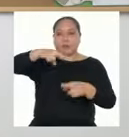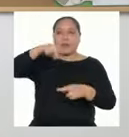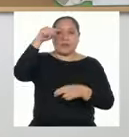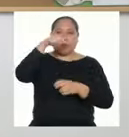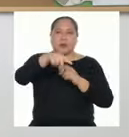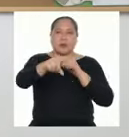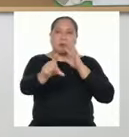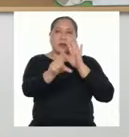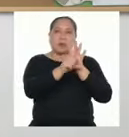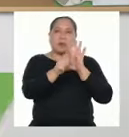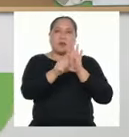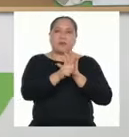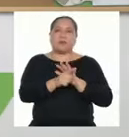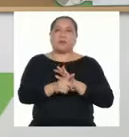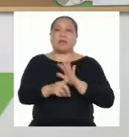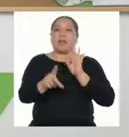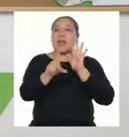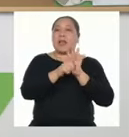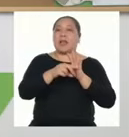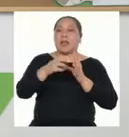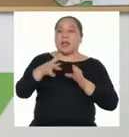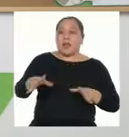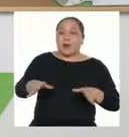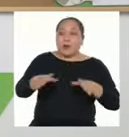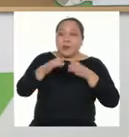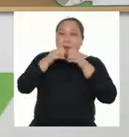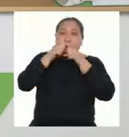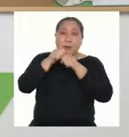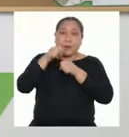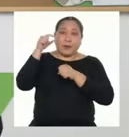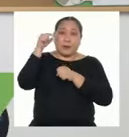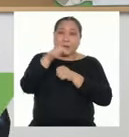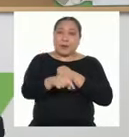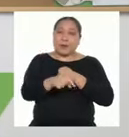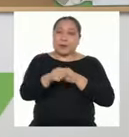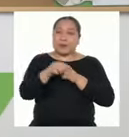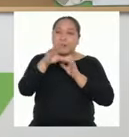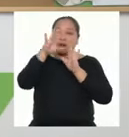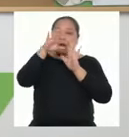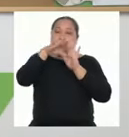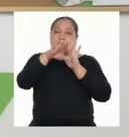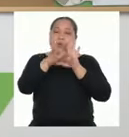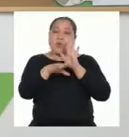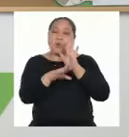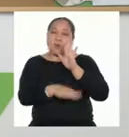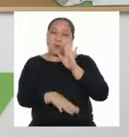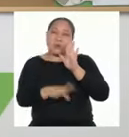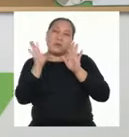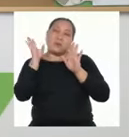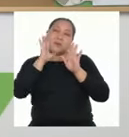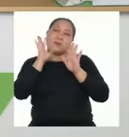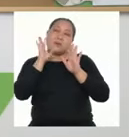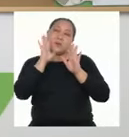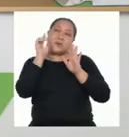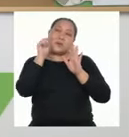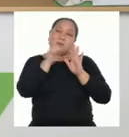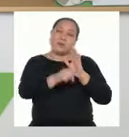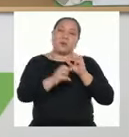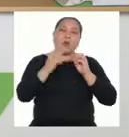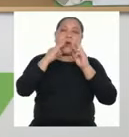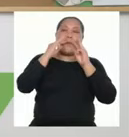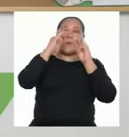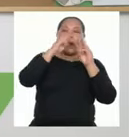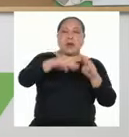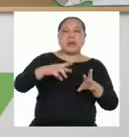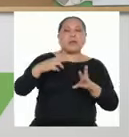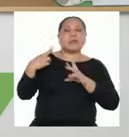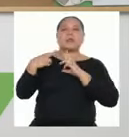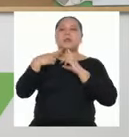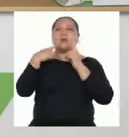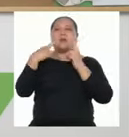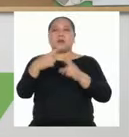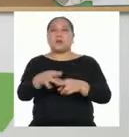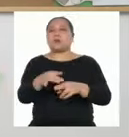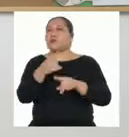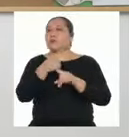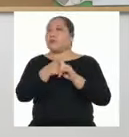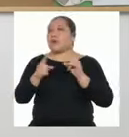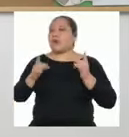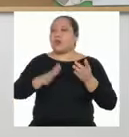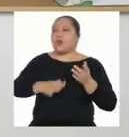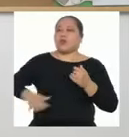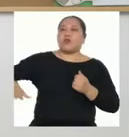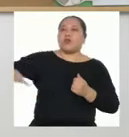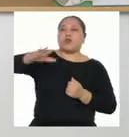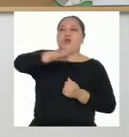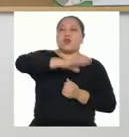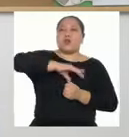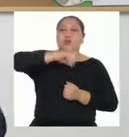de dicha ley. La ley del plástico, de alguna manera, reducirá la contaminación en los mares y ríos, pero